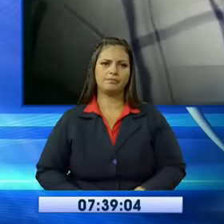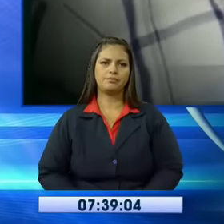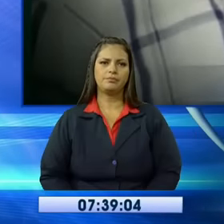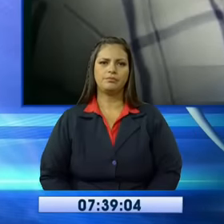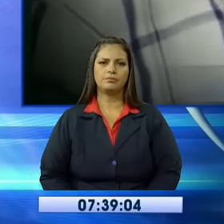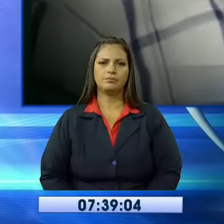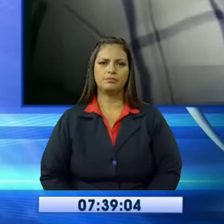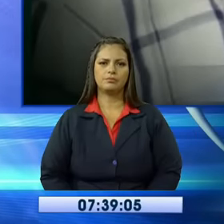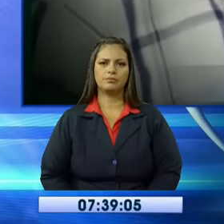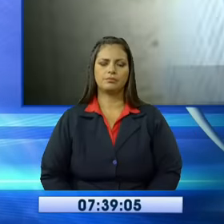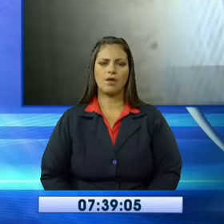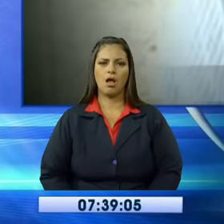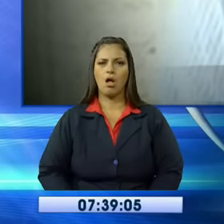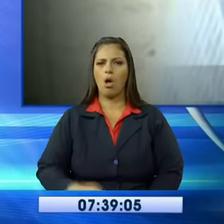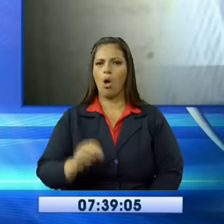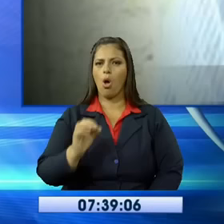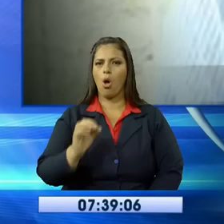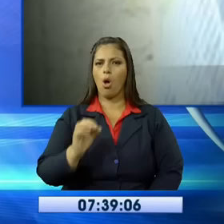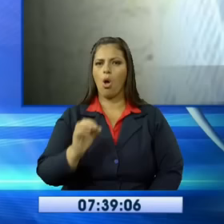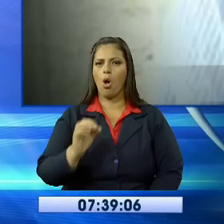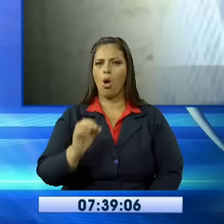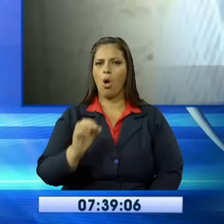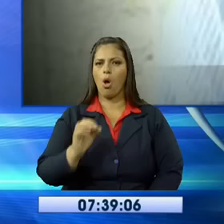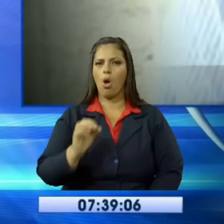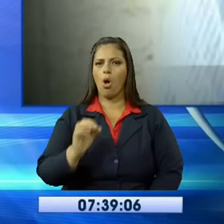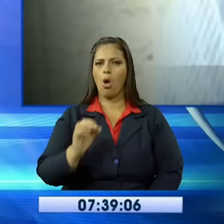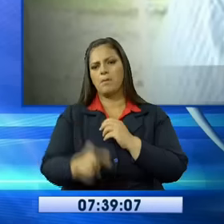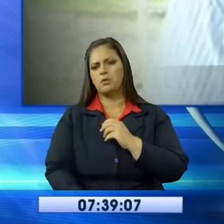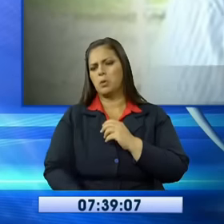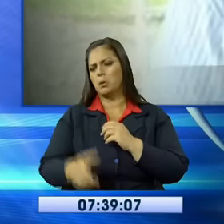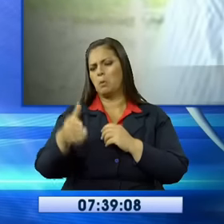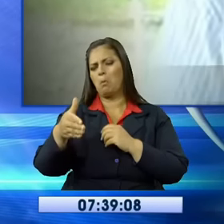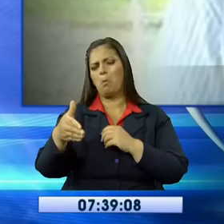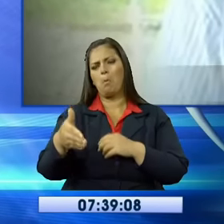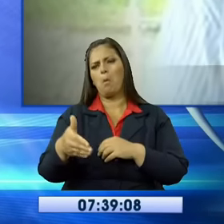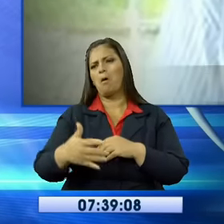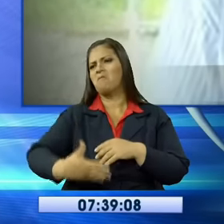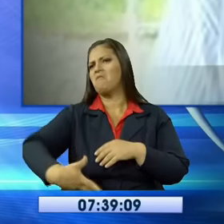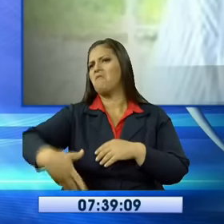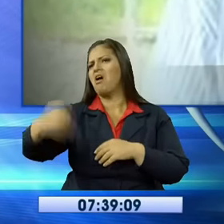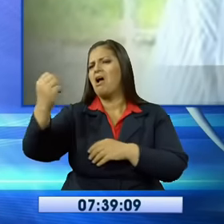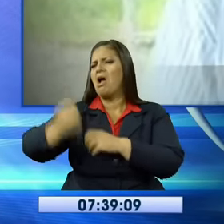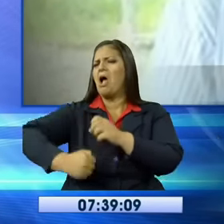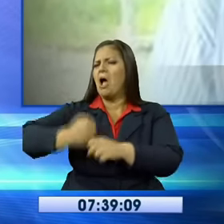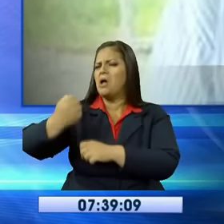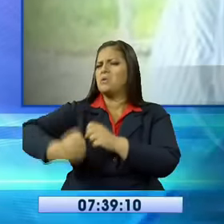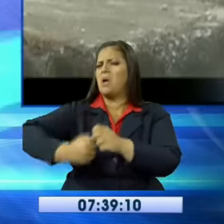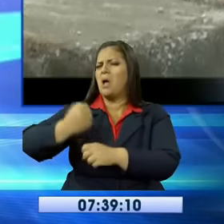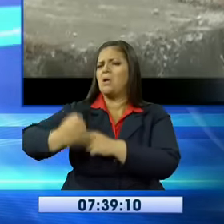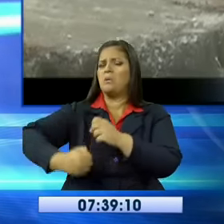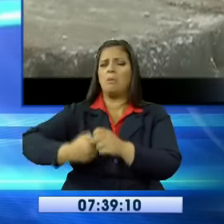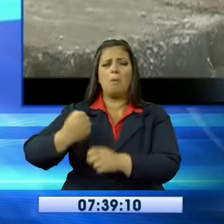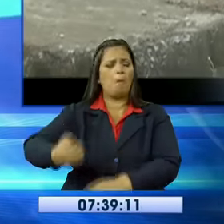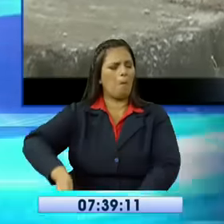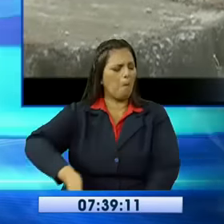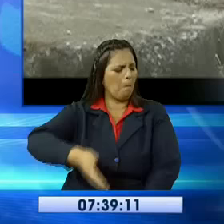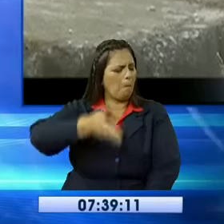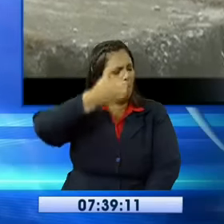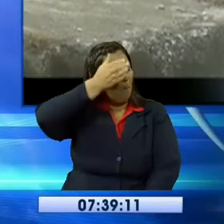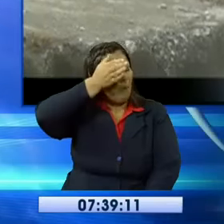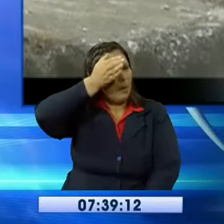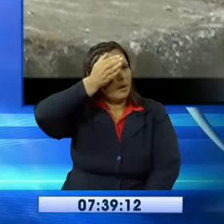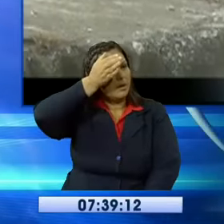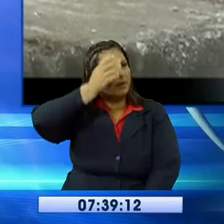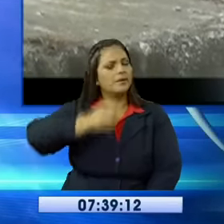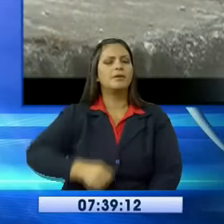se separa cuando son muy pequeños. Así entre hermanos. Es. Siempre hemos tenido casos, se han reencontrado a los 30, 40 años. Por supuesto. Ojalá podamos